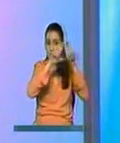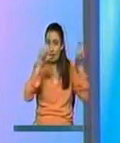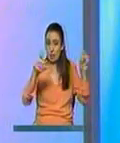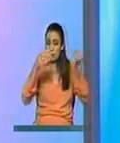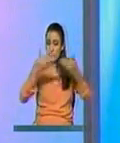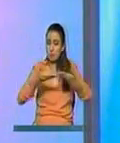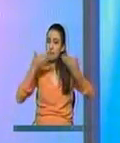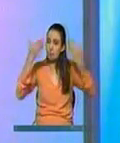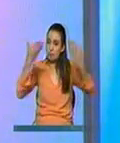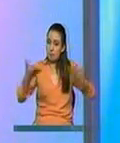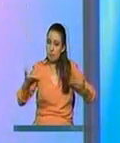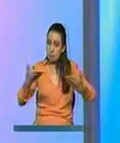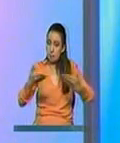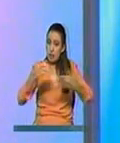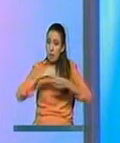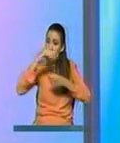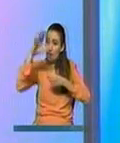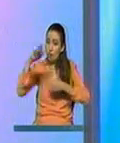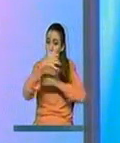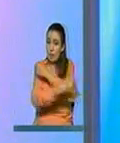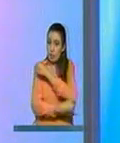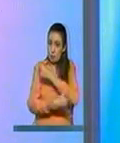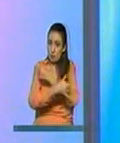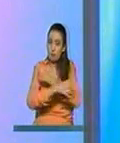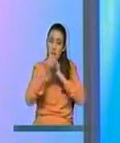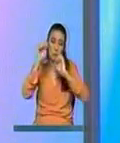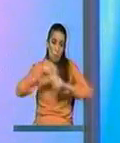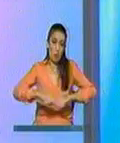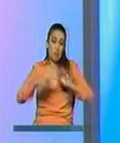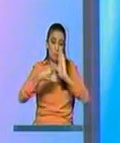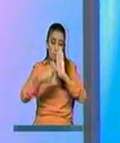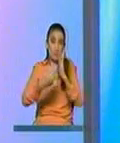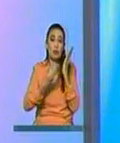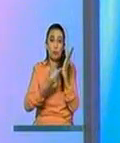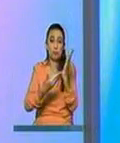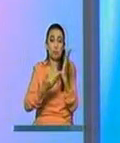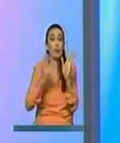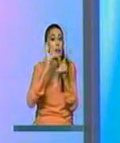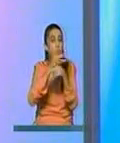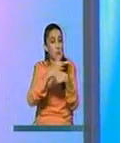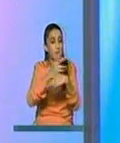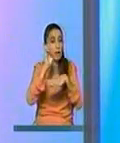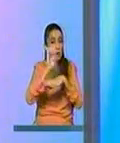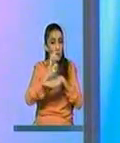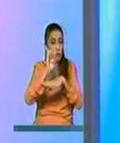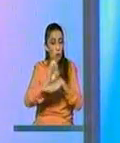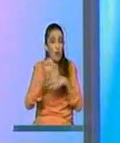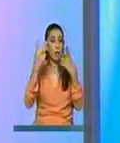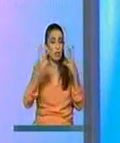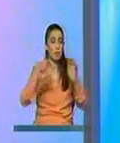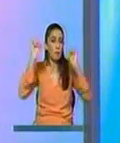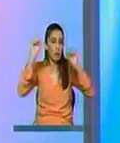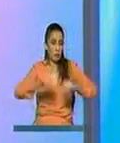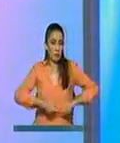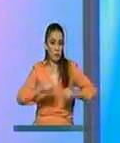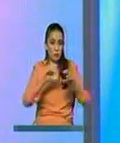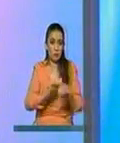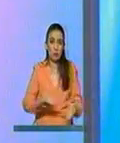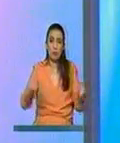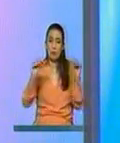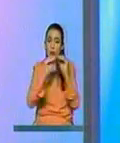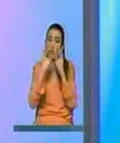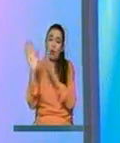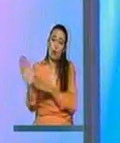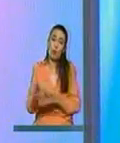paso a la industrialización y se conviertan en referentes de la producción ecuatoriana y que tengan la posibilidad cierta de,